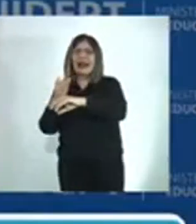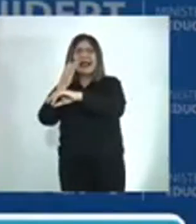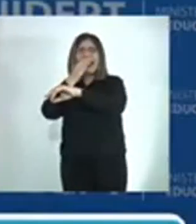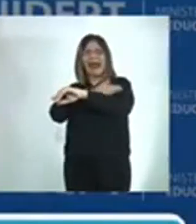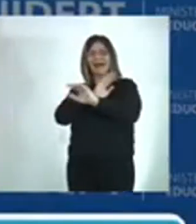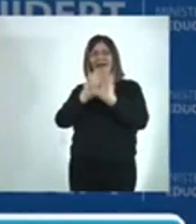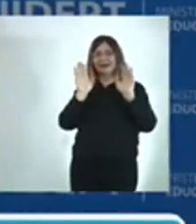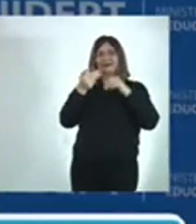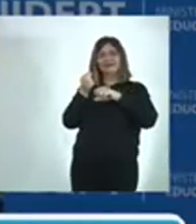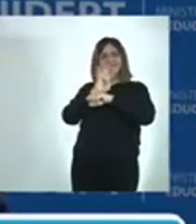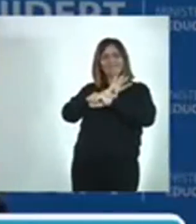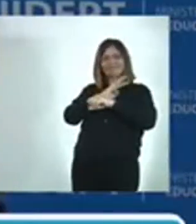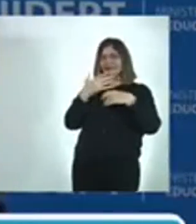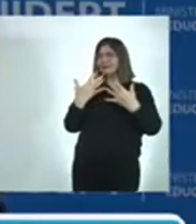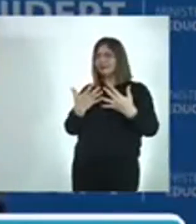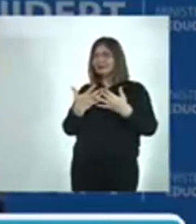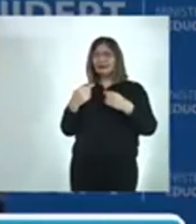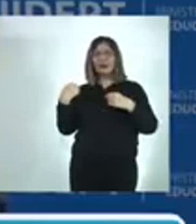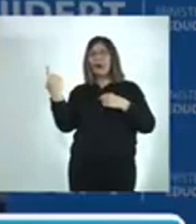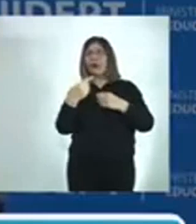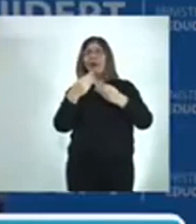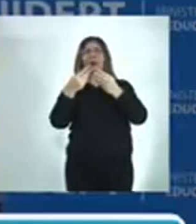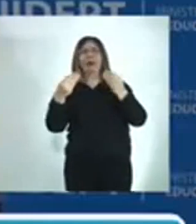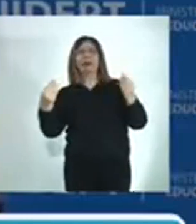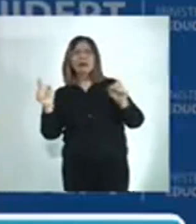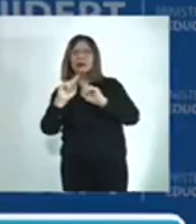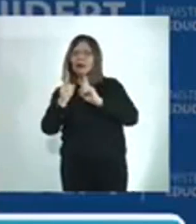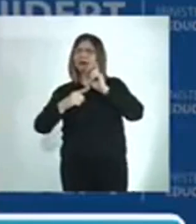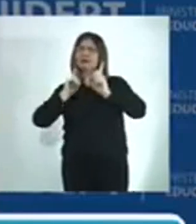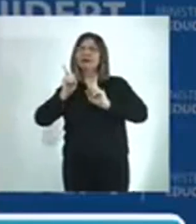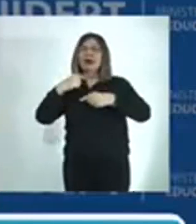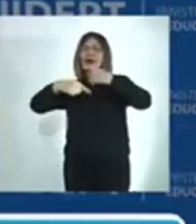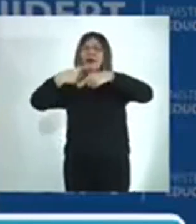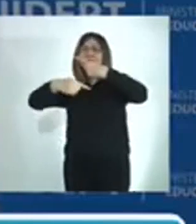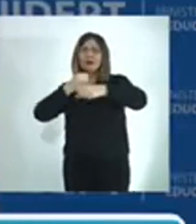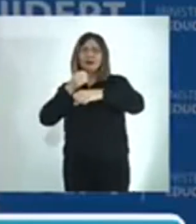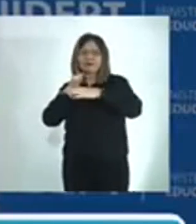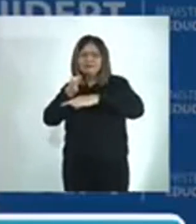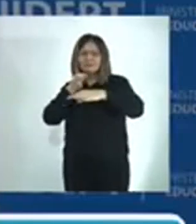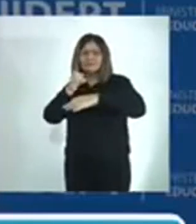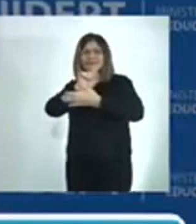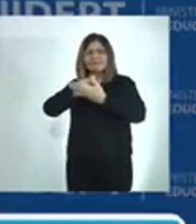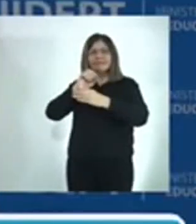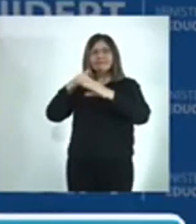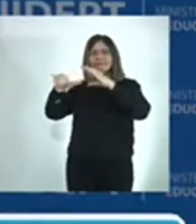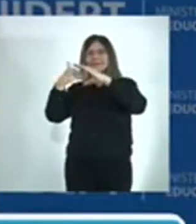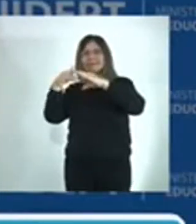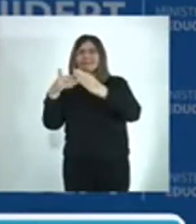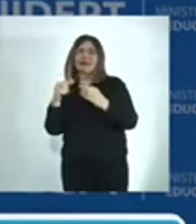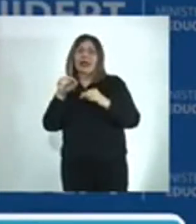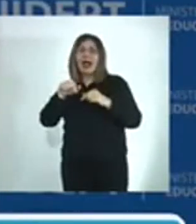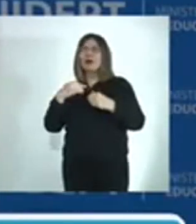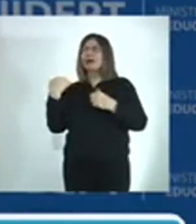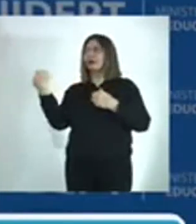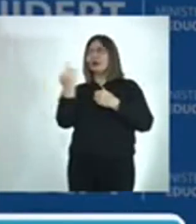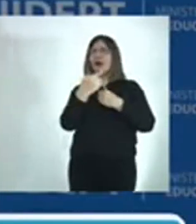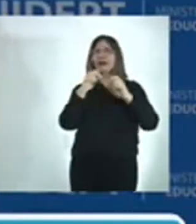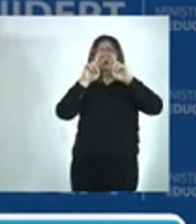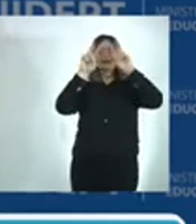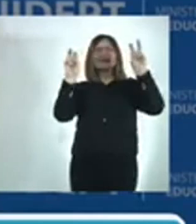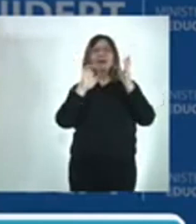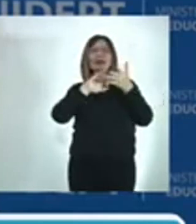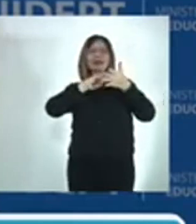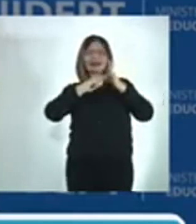que el mundo está hablando en materia, claro, de educación. Y de ahí cada uno lo lleva adelante. Entonces, ¿cómo vemos el futuro ocurriendo ahora mismo, en